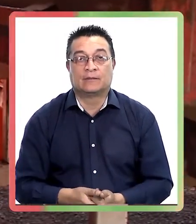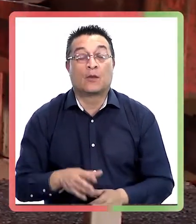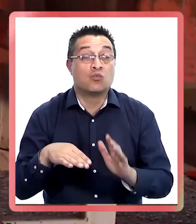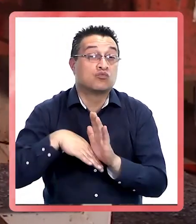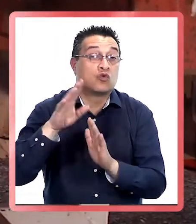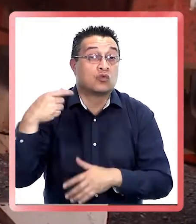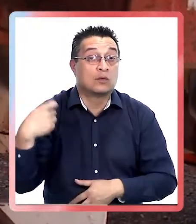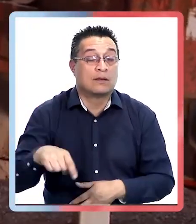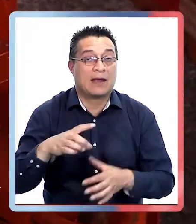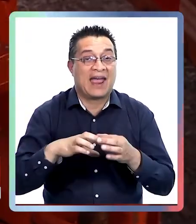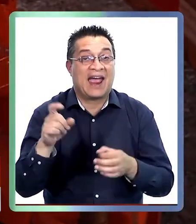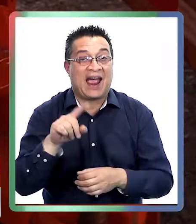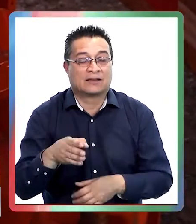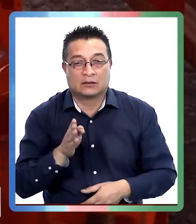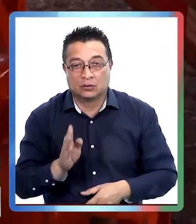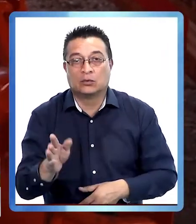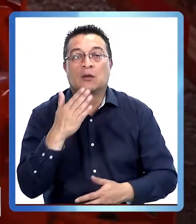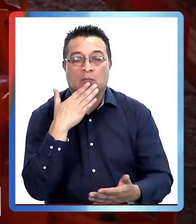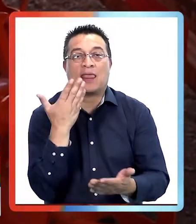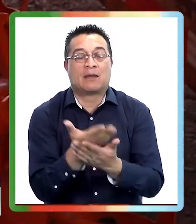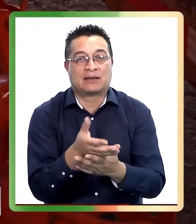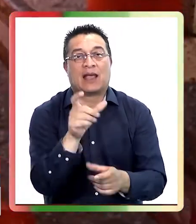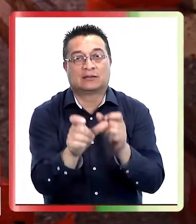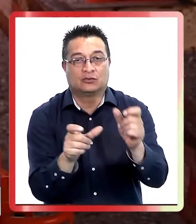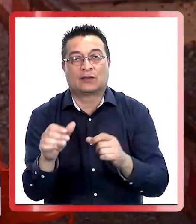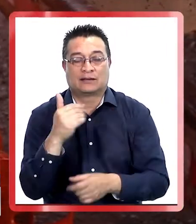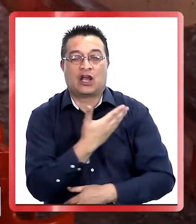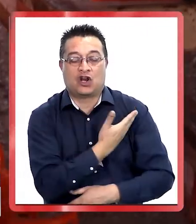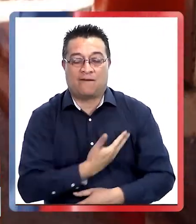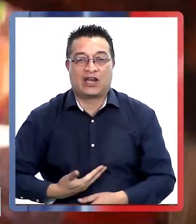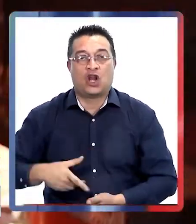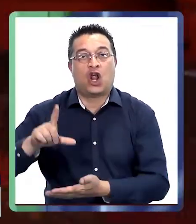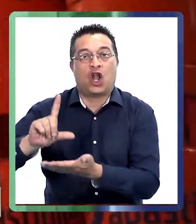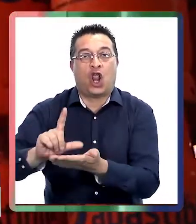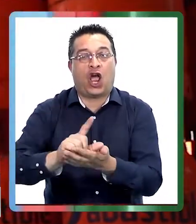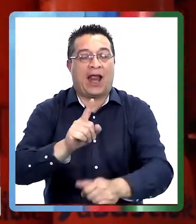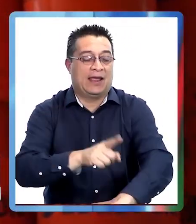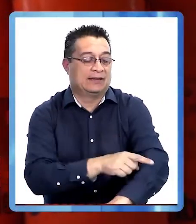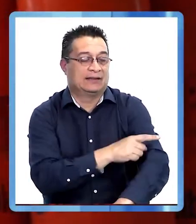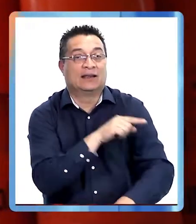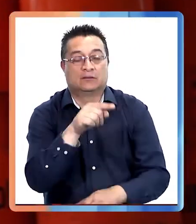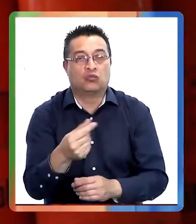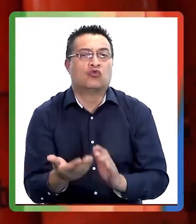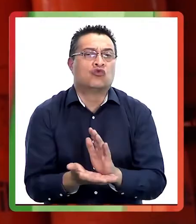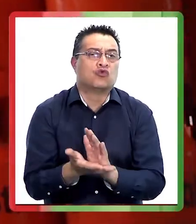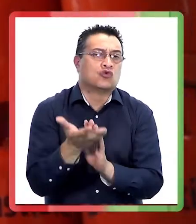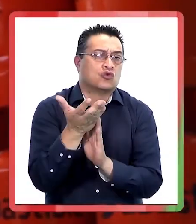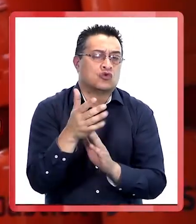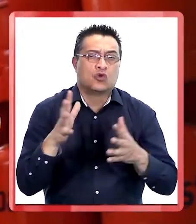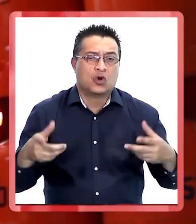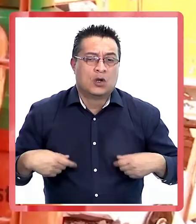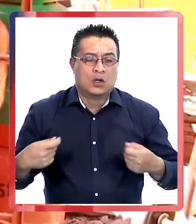El alto precio del gas sigue entre las demandas ciudadanas y de gobiernos locales por el elevado costo que significa